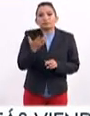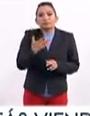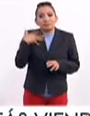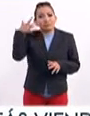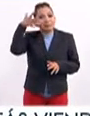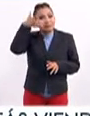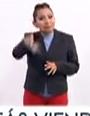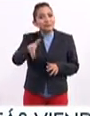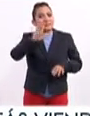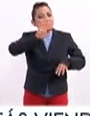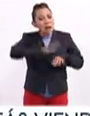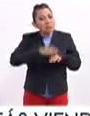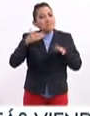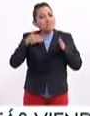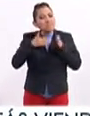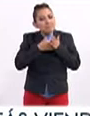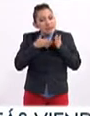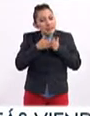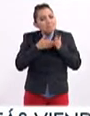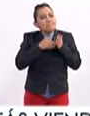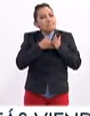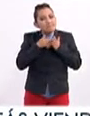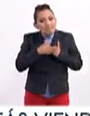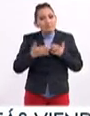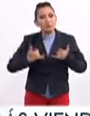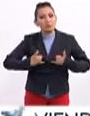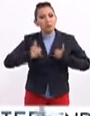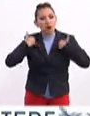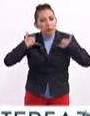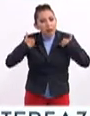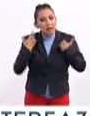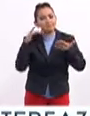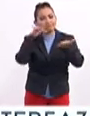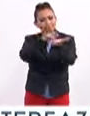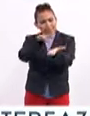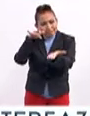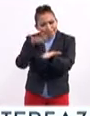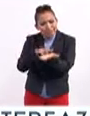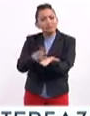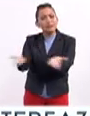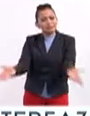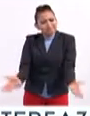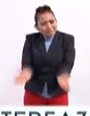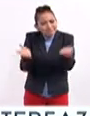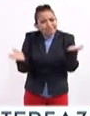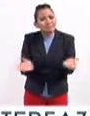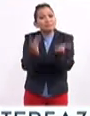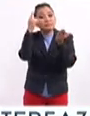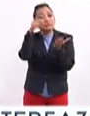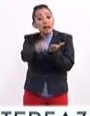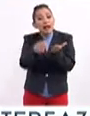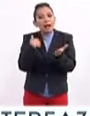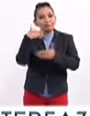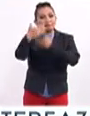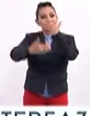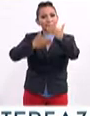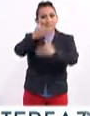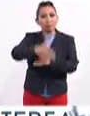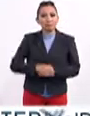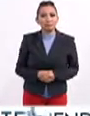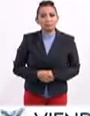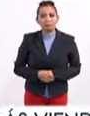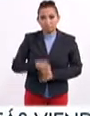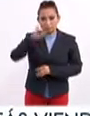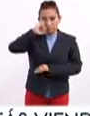tendremos miles y miles de jóvenes apoyados, impulsados para el desarrollo.